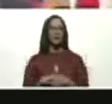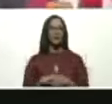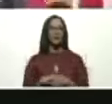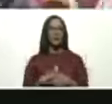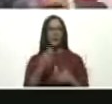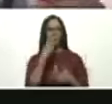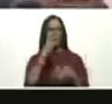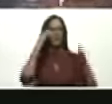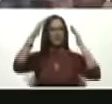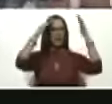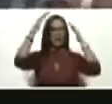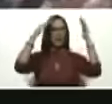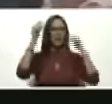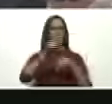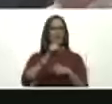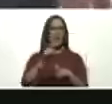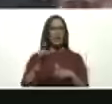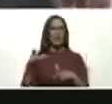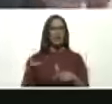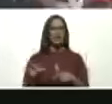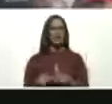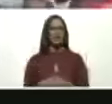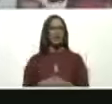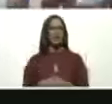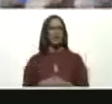miren, saludando a la gente.